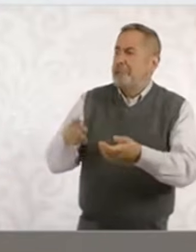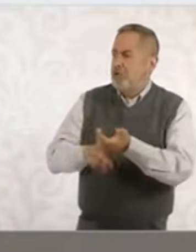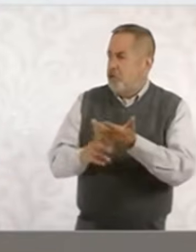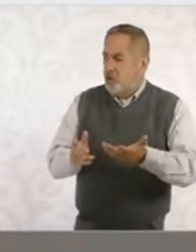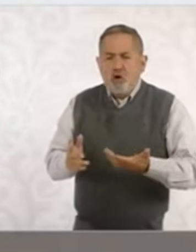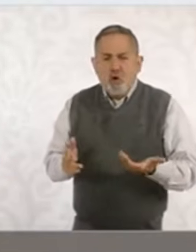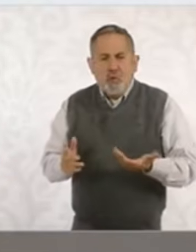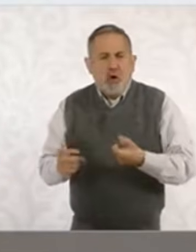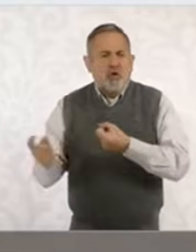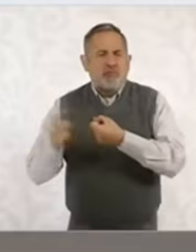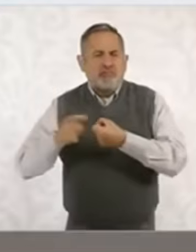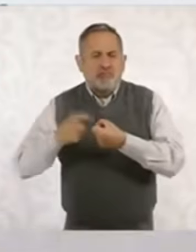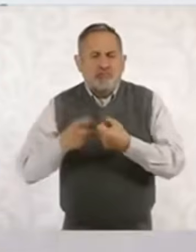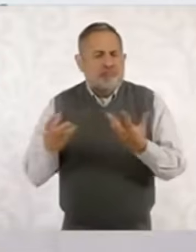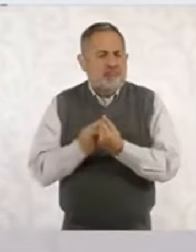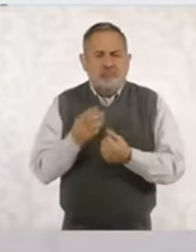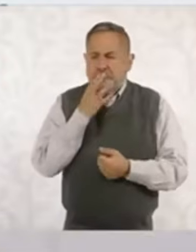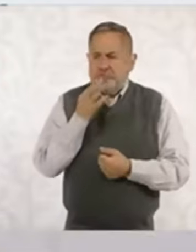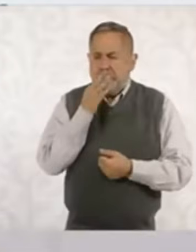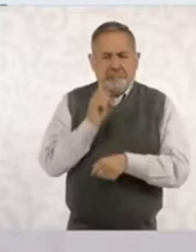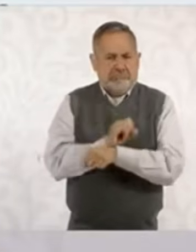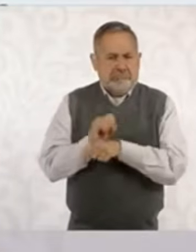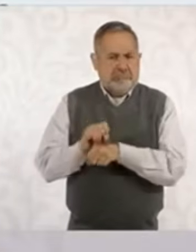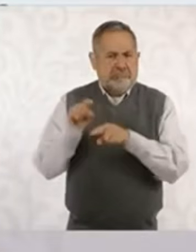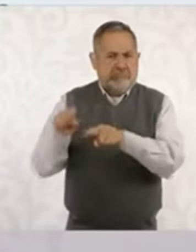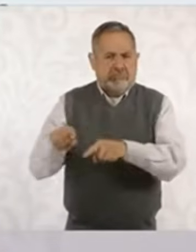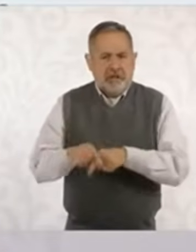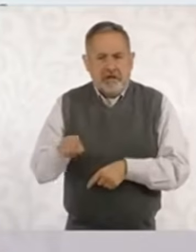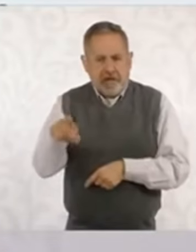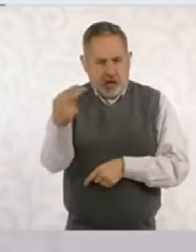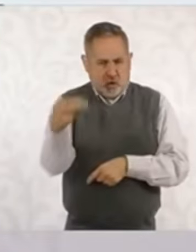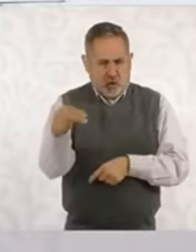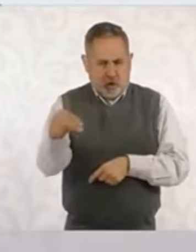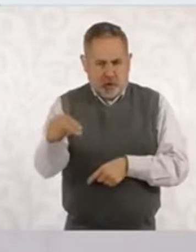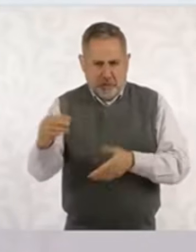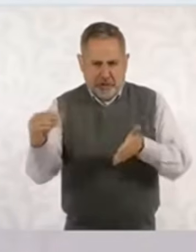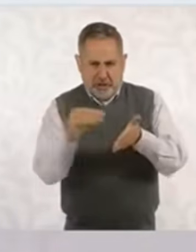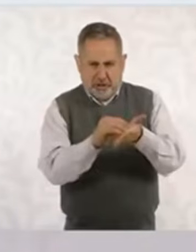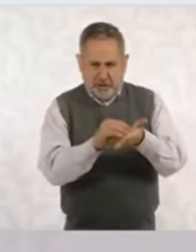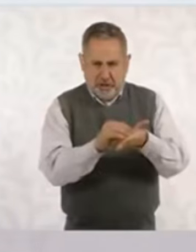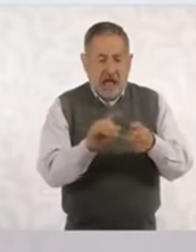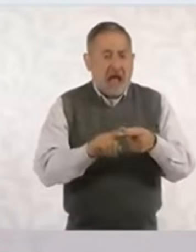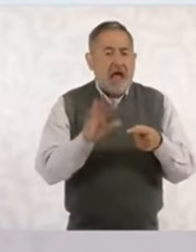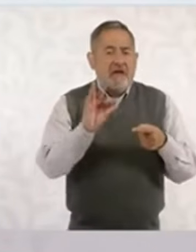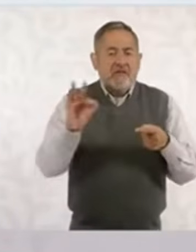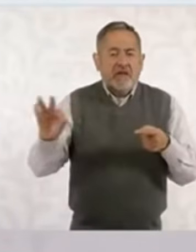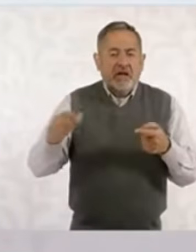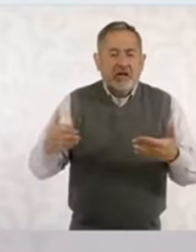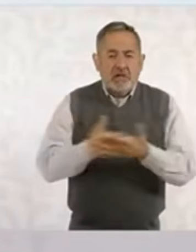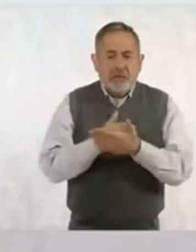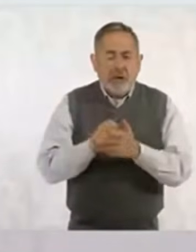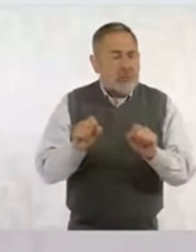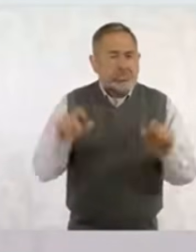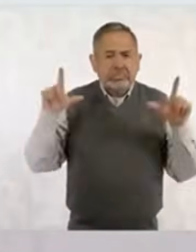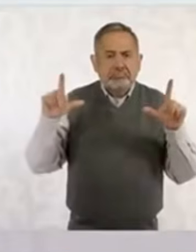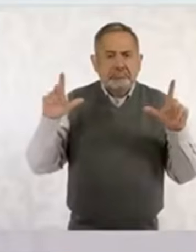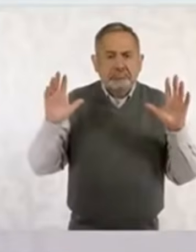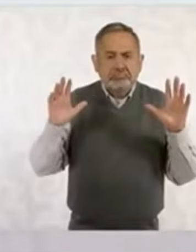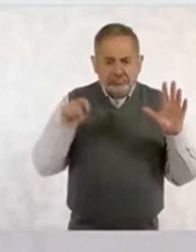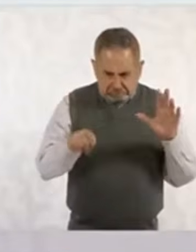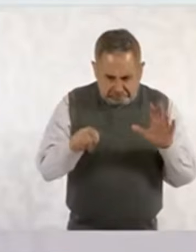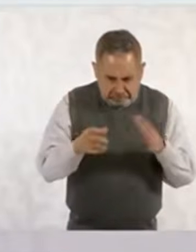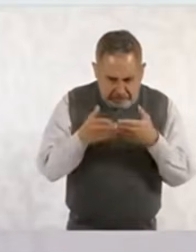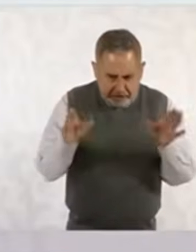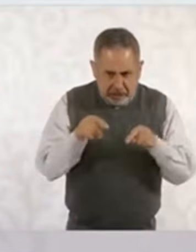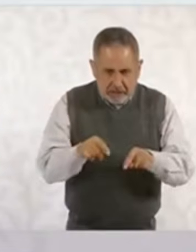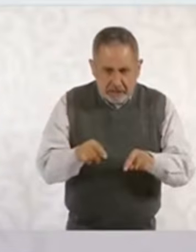al micrositio? Es muy sencillo. Ponen su nombre y su fecha de nacimiento y entran.